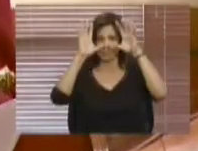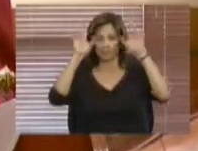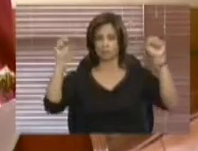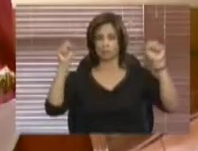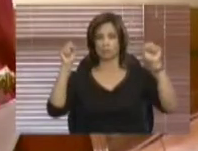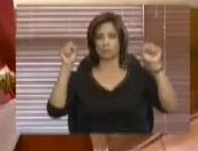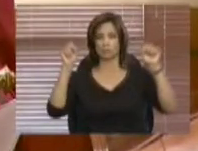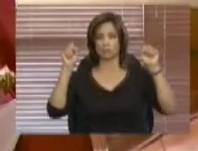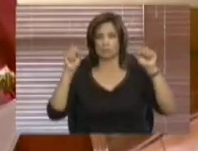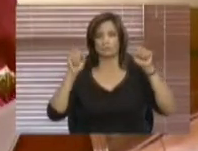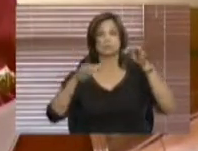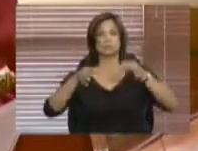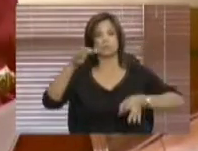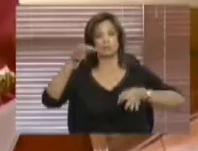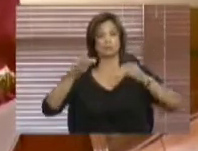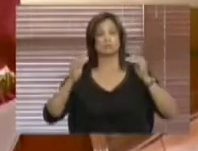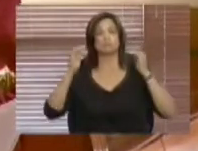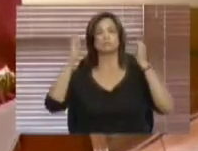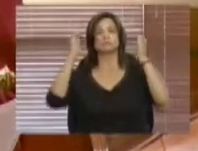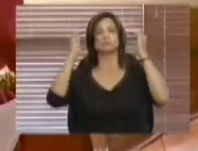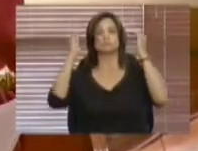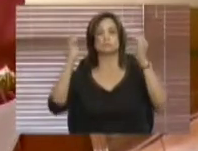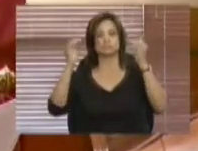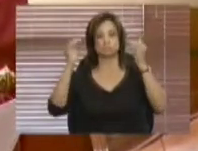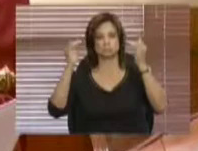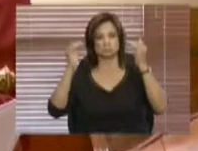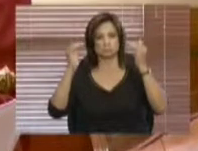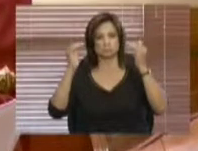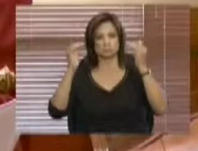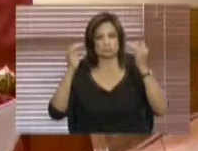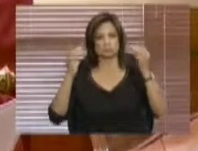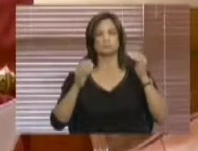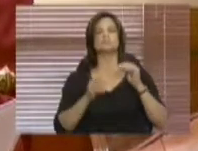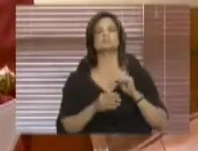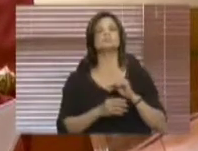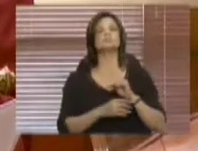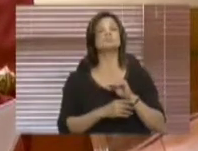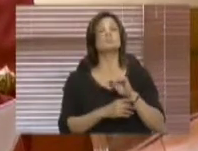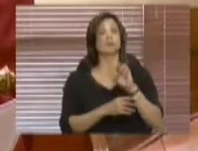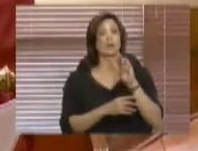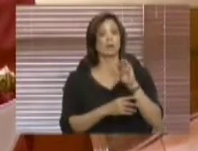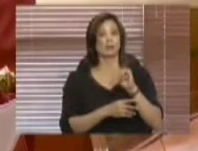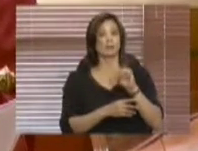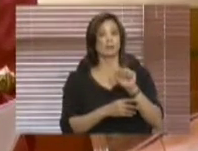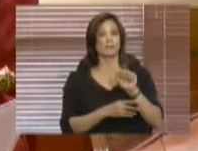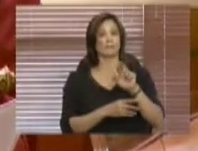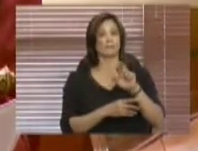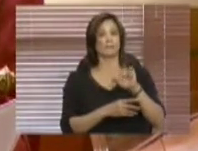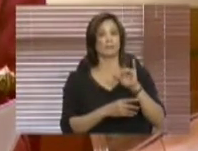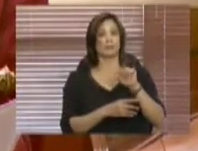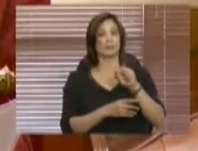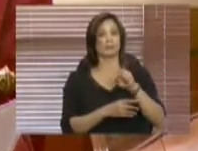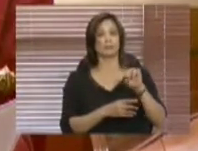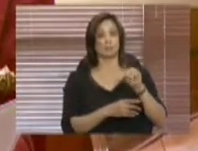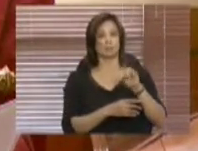presidente de la Suprema Corte de Justicia, doctor Mariano